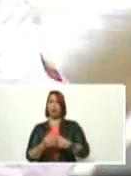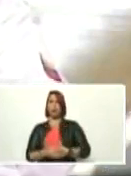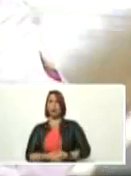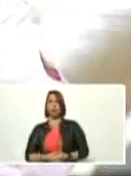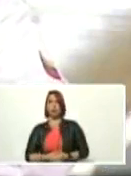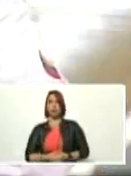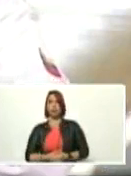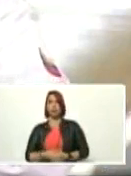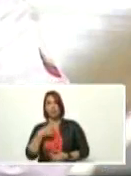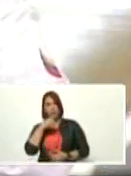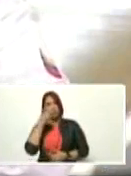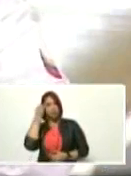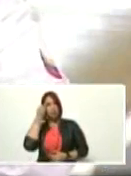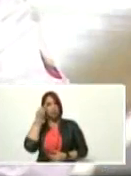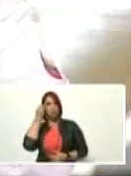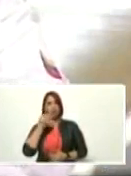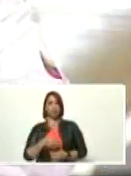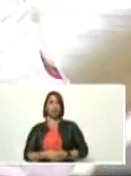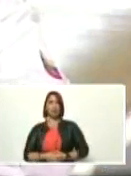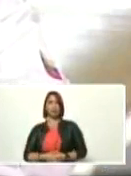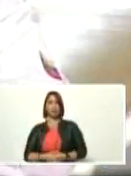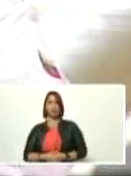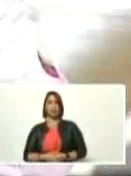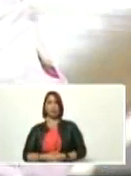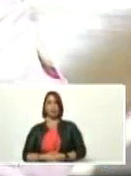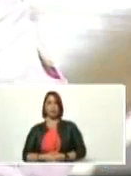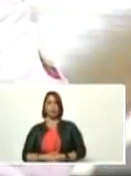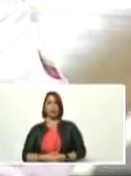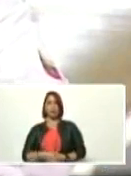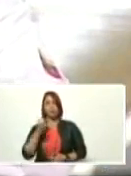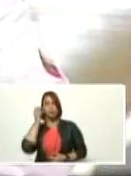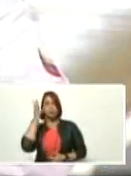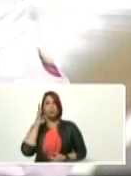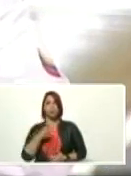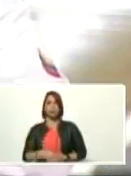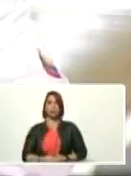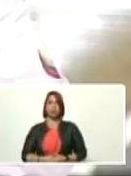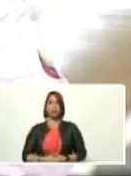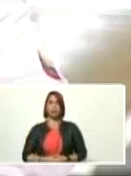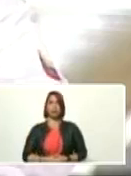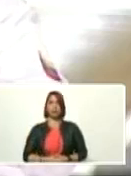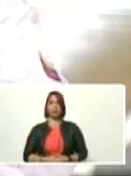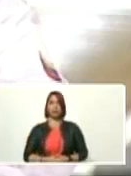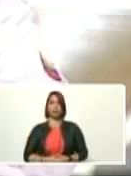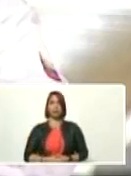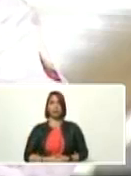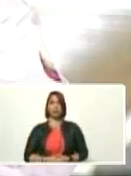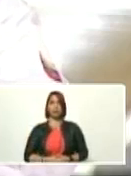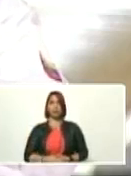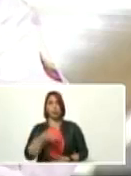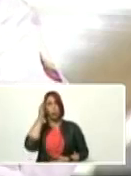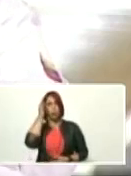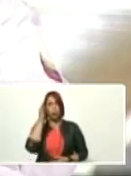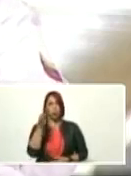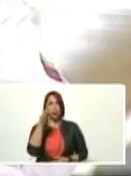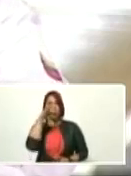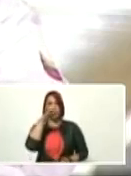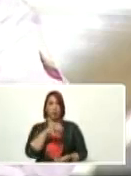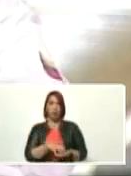¿Cómo crees tú que sería su creación? ¿Un consejo de